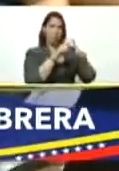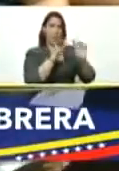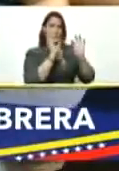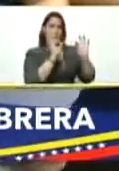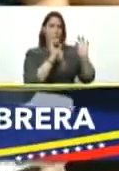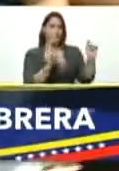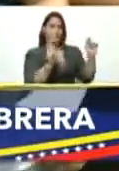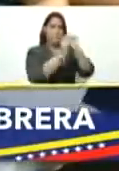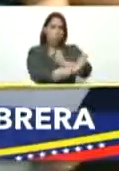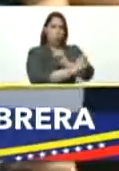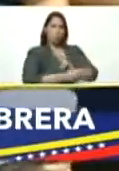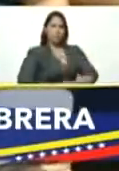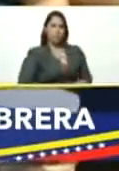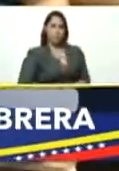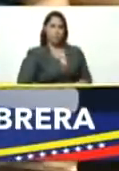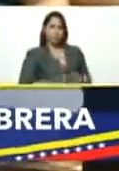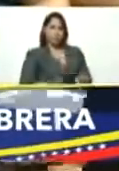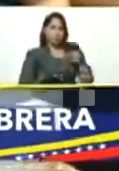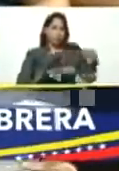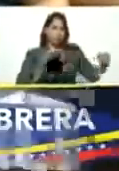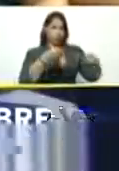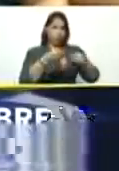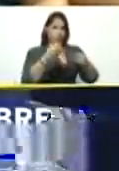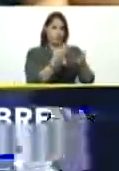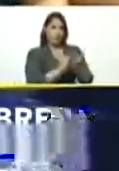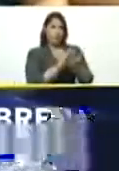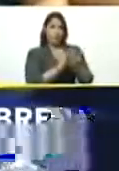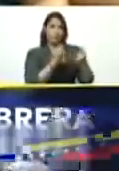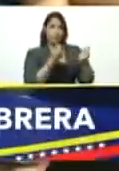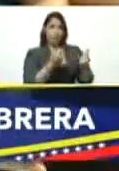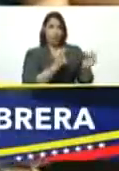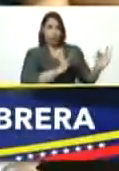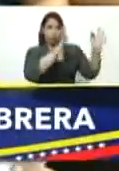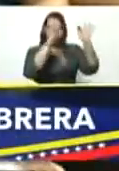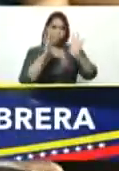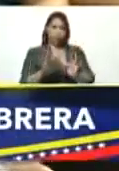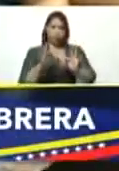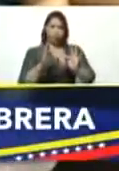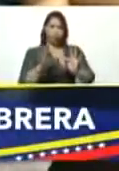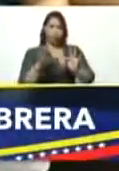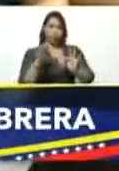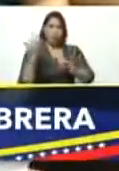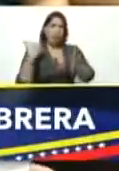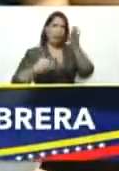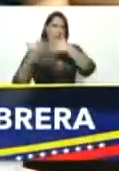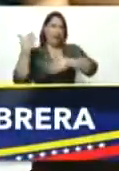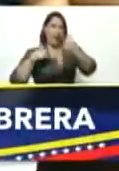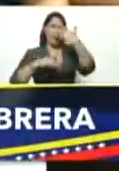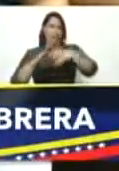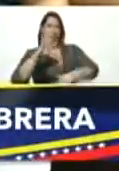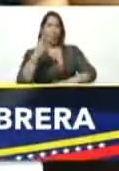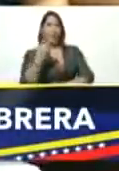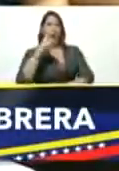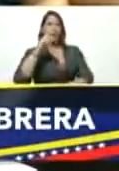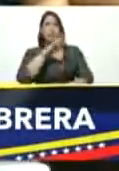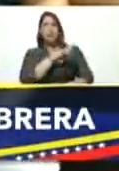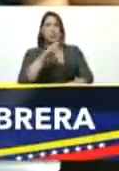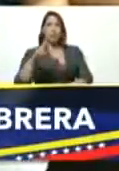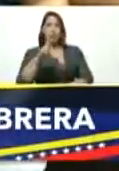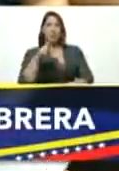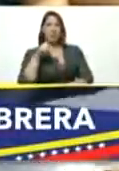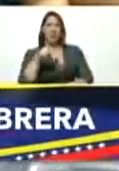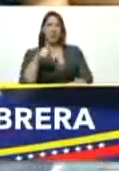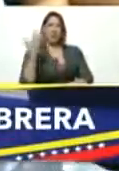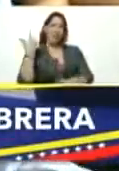transformar el modelo económico heredado en la cuarta república que era simple y llanamente